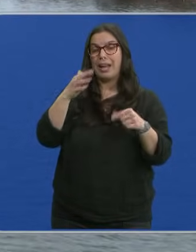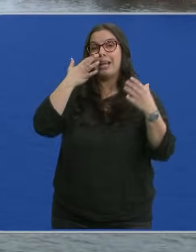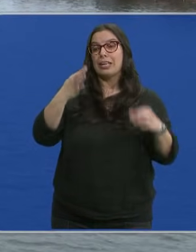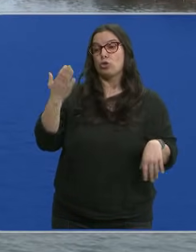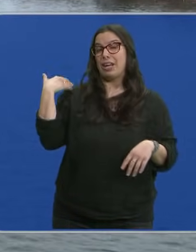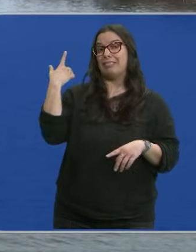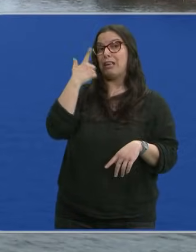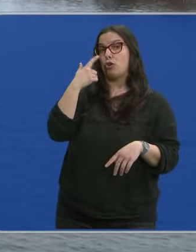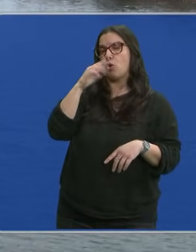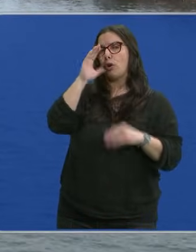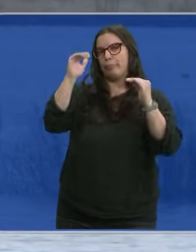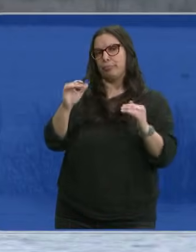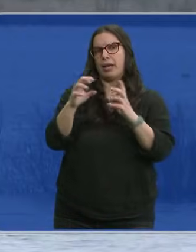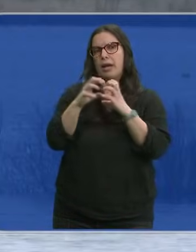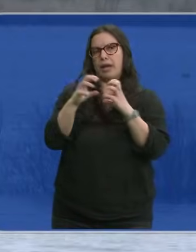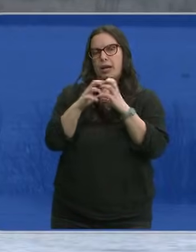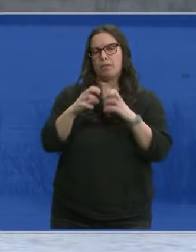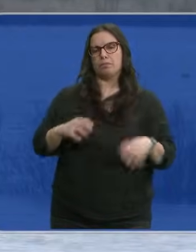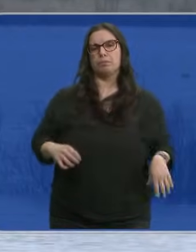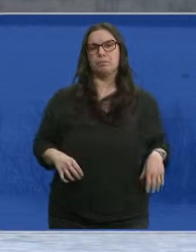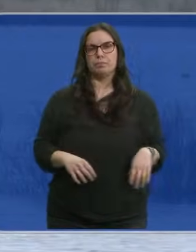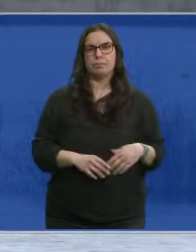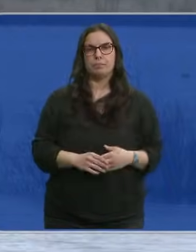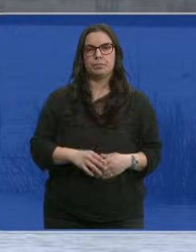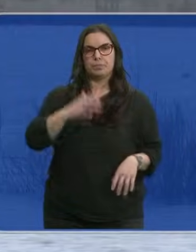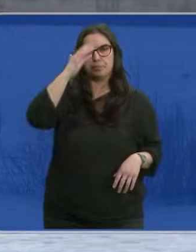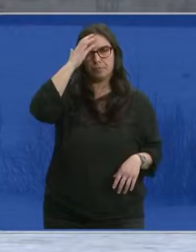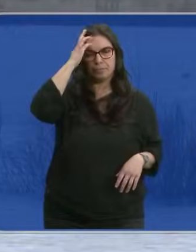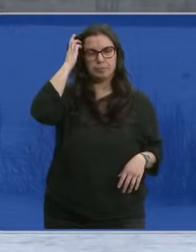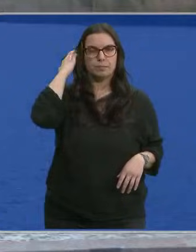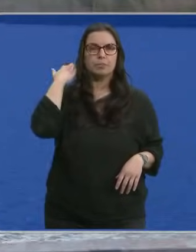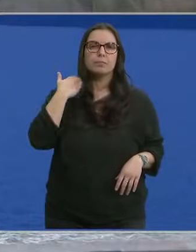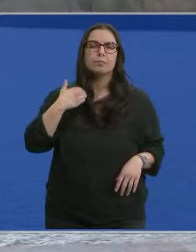de categoría roja a naranja en las últimas horas.